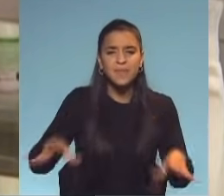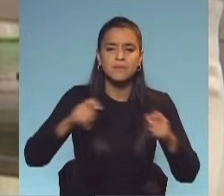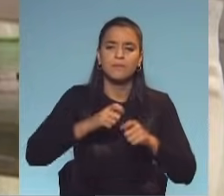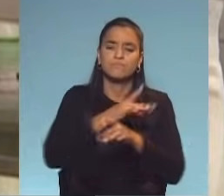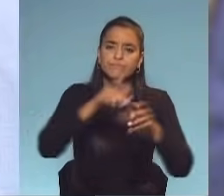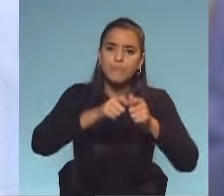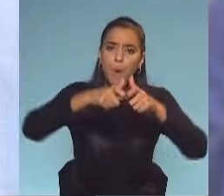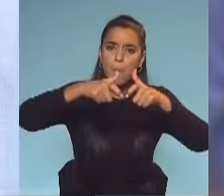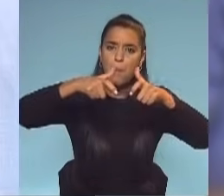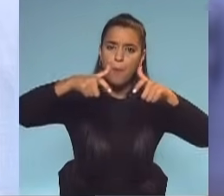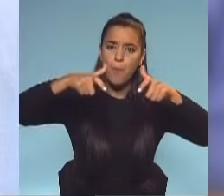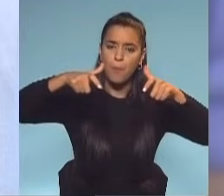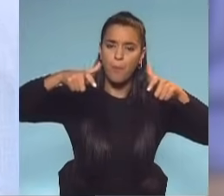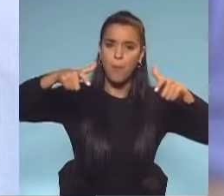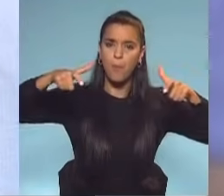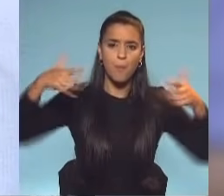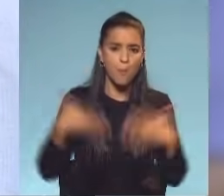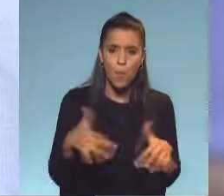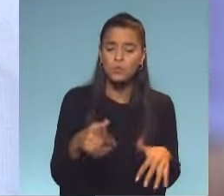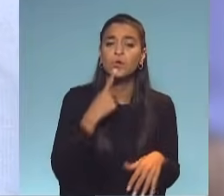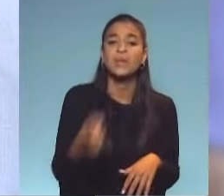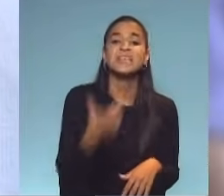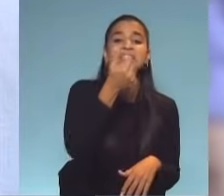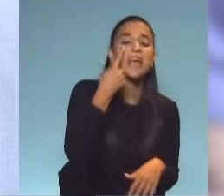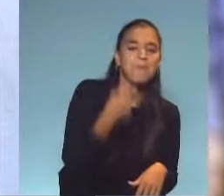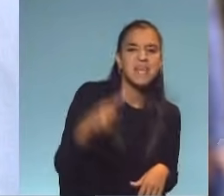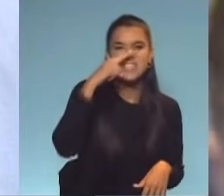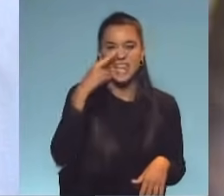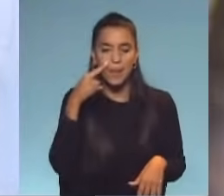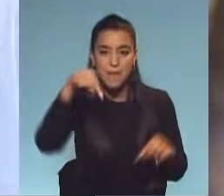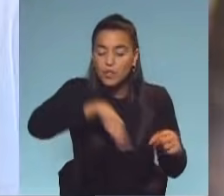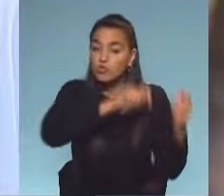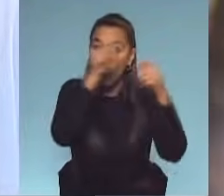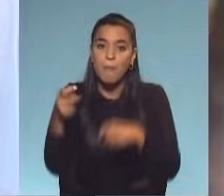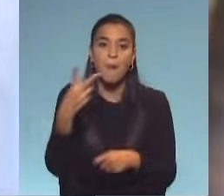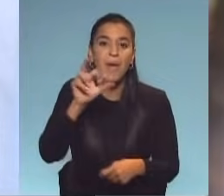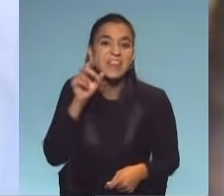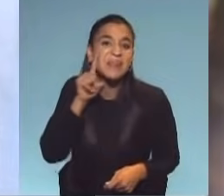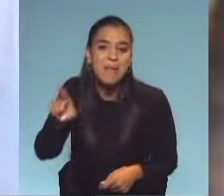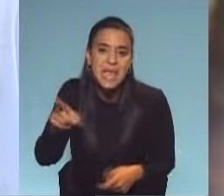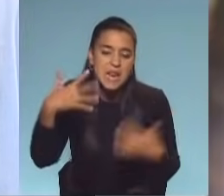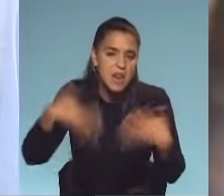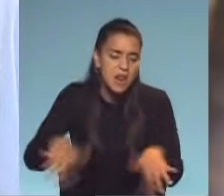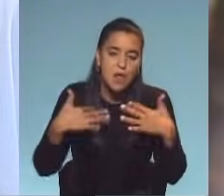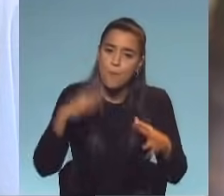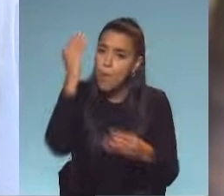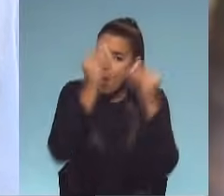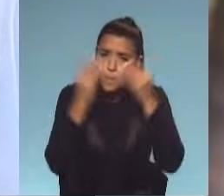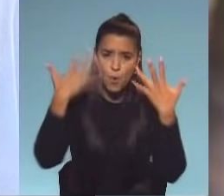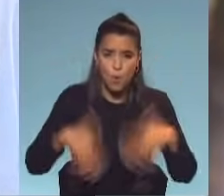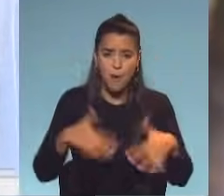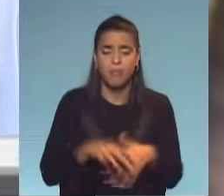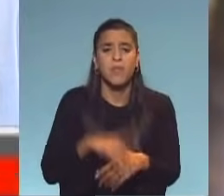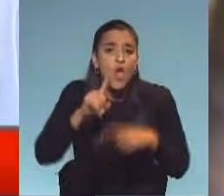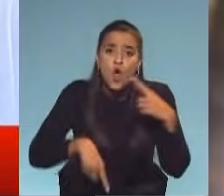crecimiento impresionante de la curva de contagios y pasamos de 6.000, 7.000 a 20 y pico de mil casos, muy preocupante,